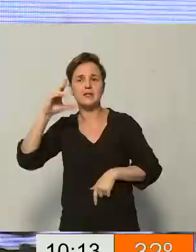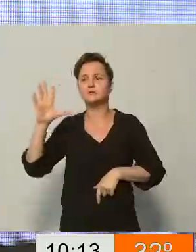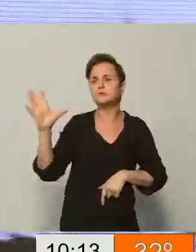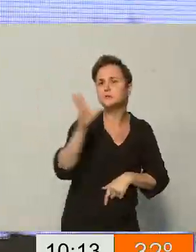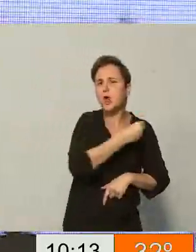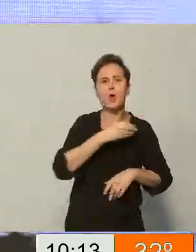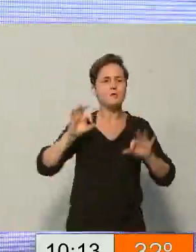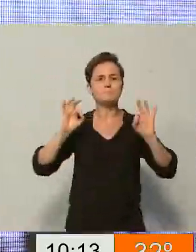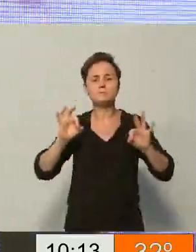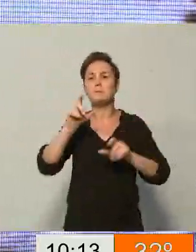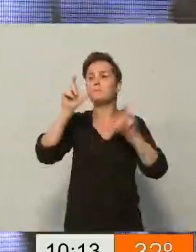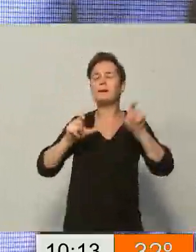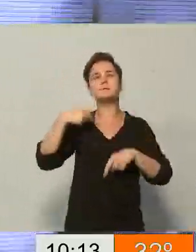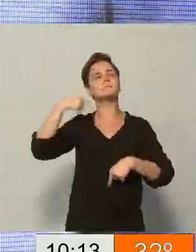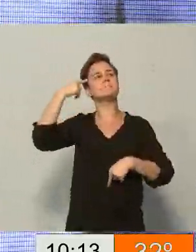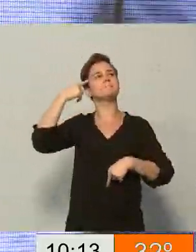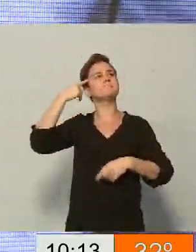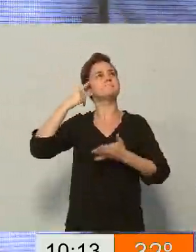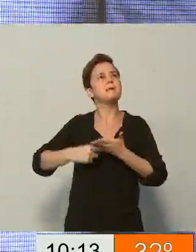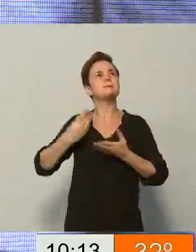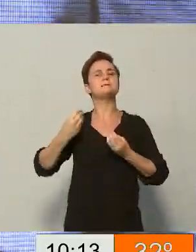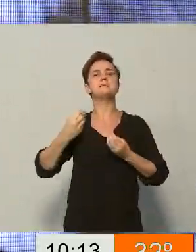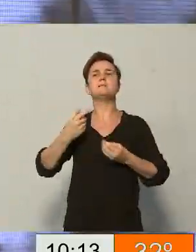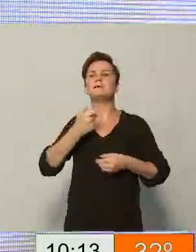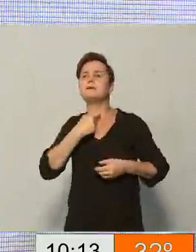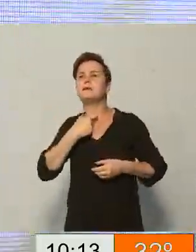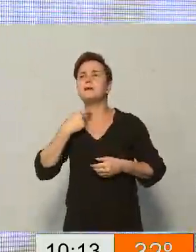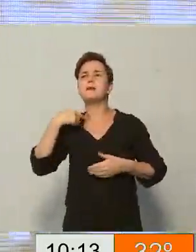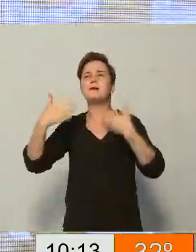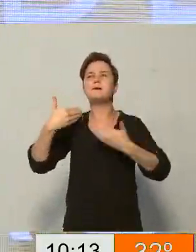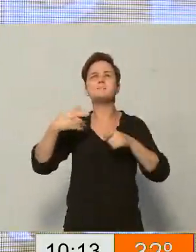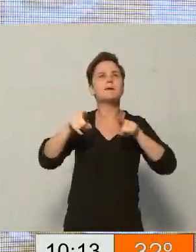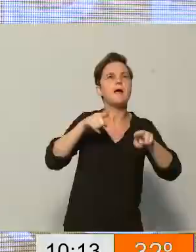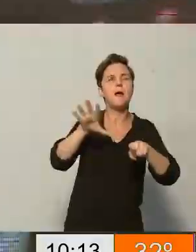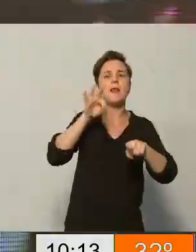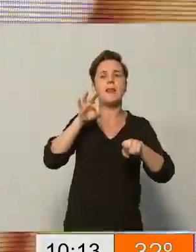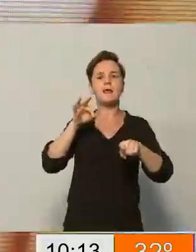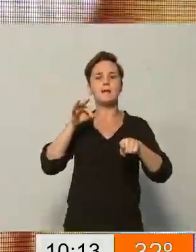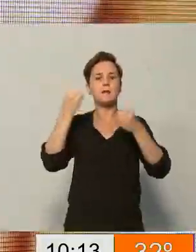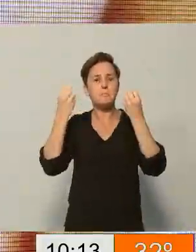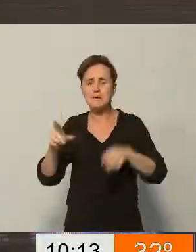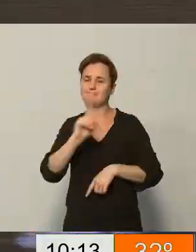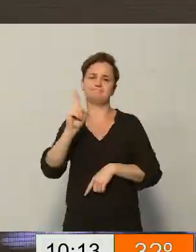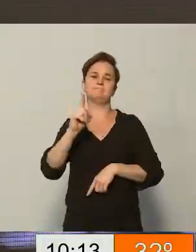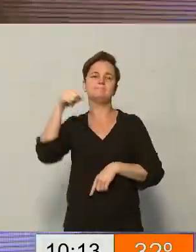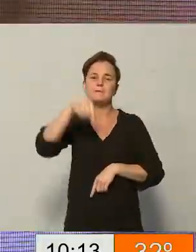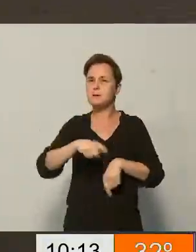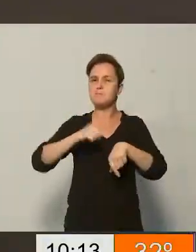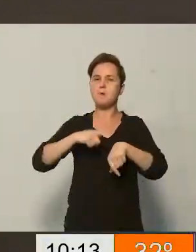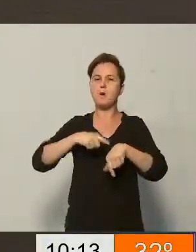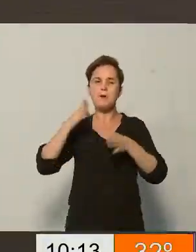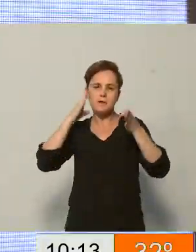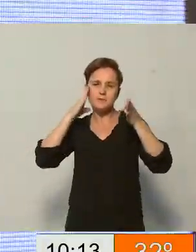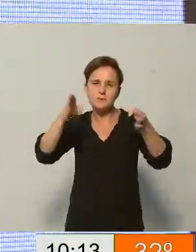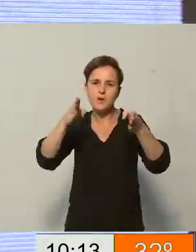que quienes tienen que decidir, quienes quieren elegir una nueva propuesta, no pierdan la oportunidad. Este es el momento en